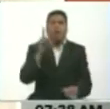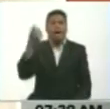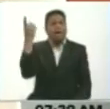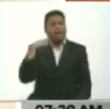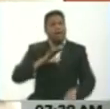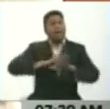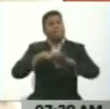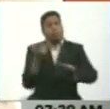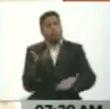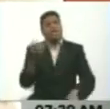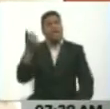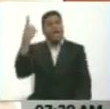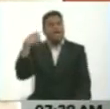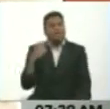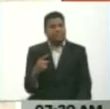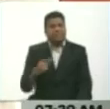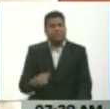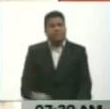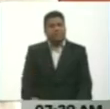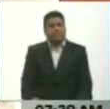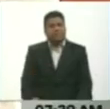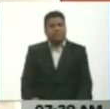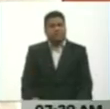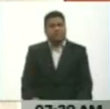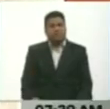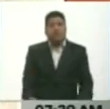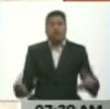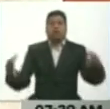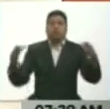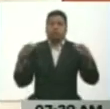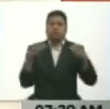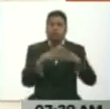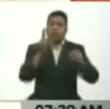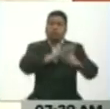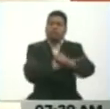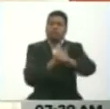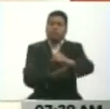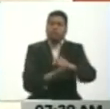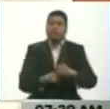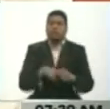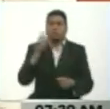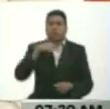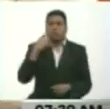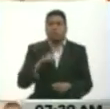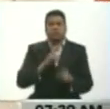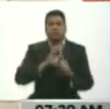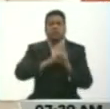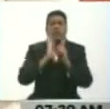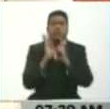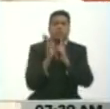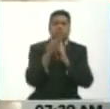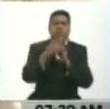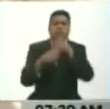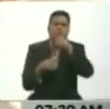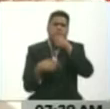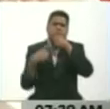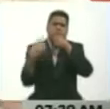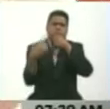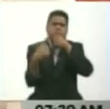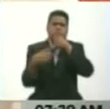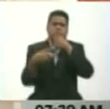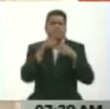ayer actuaron las fuerzas políticas, actuó el presidente Nicolás Maduro con esa rueda de prensa que a mi juicio